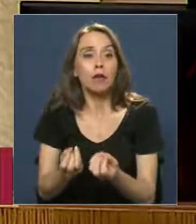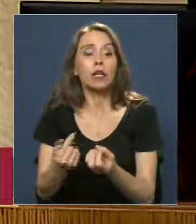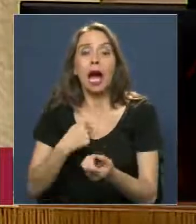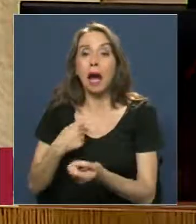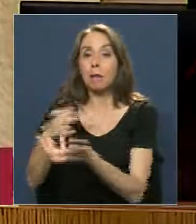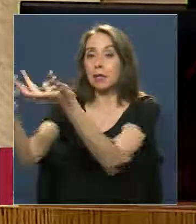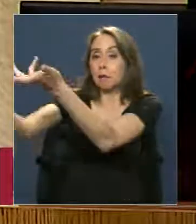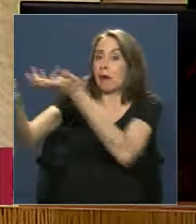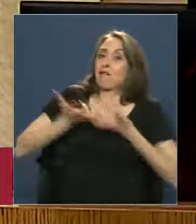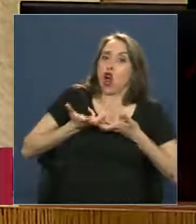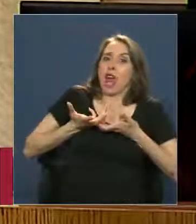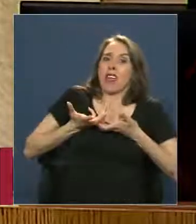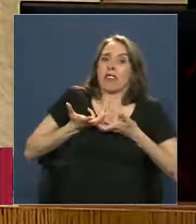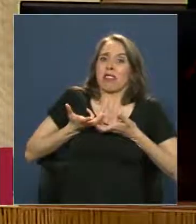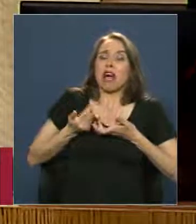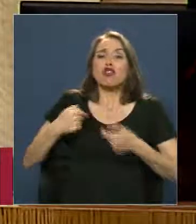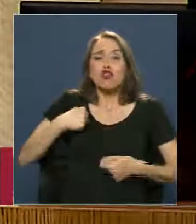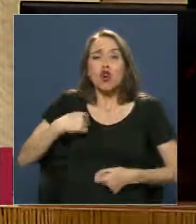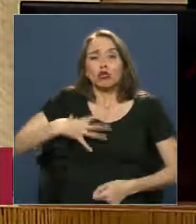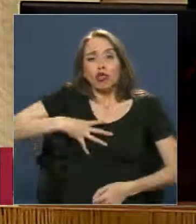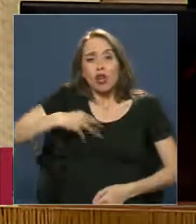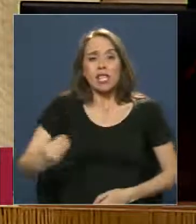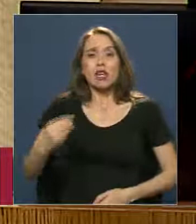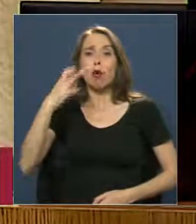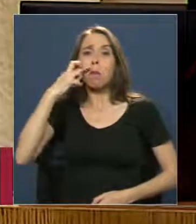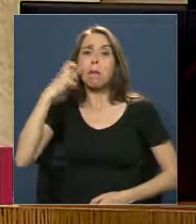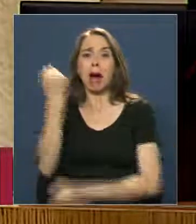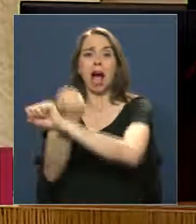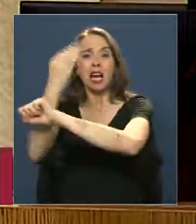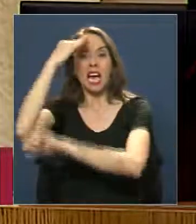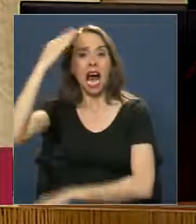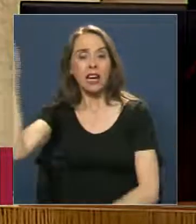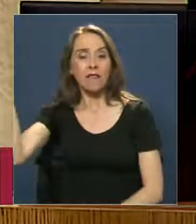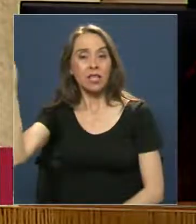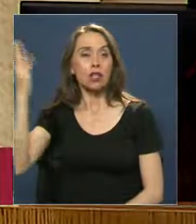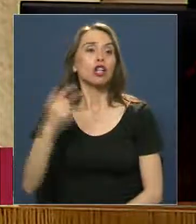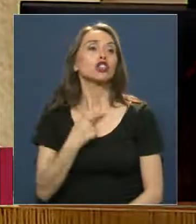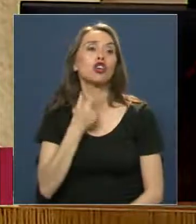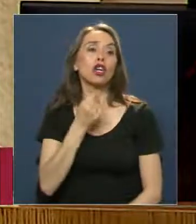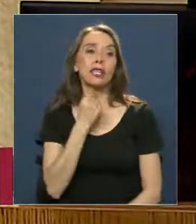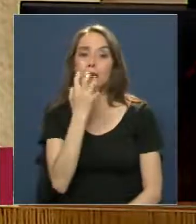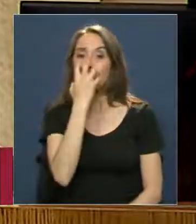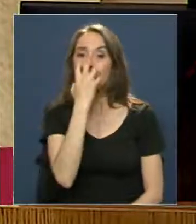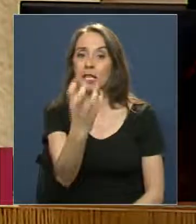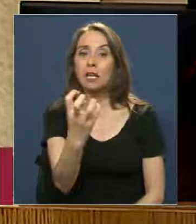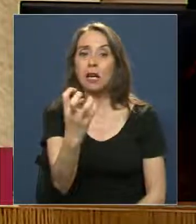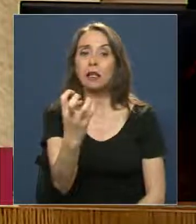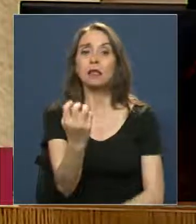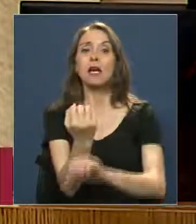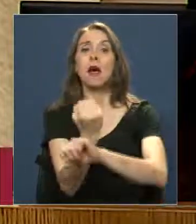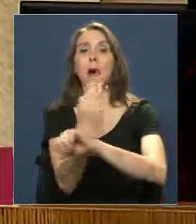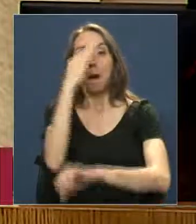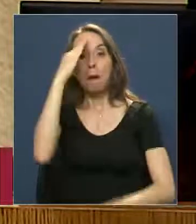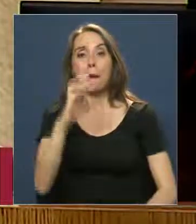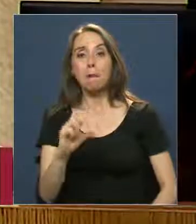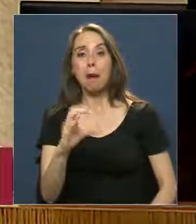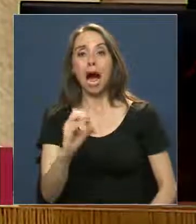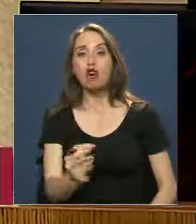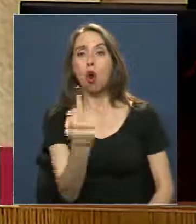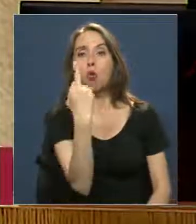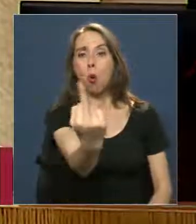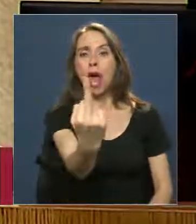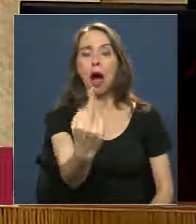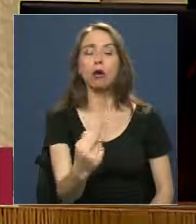de carabinero al punto de querer gritar: Paco Juliao, por favor, borre eso.